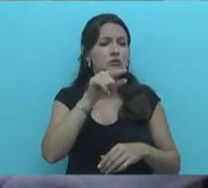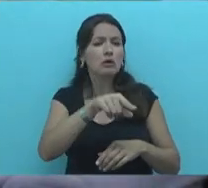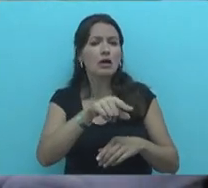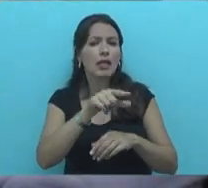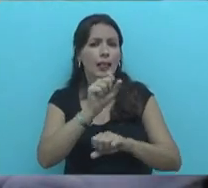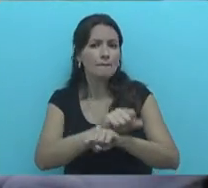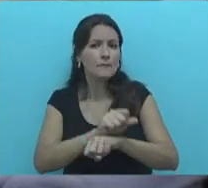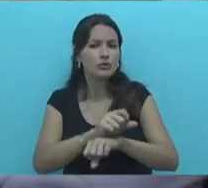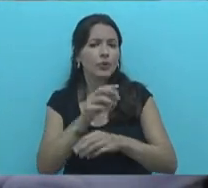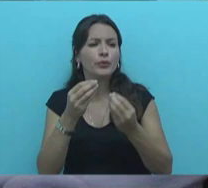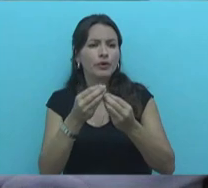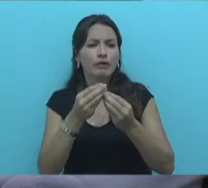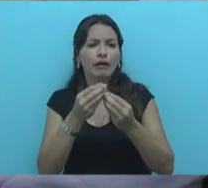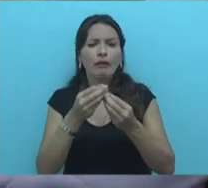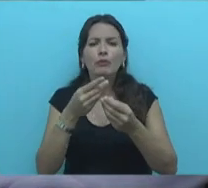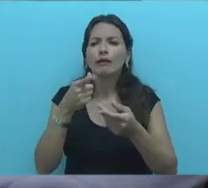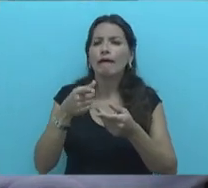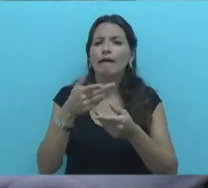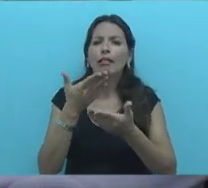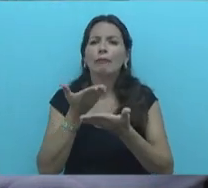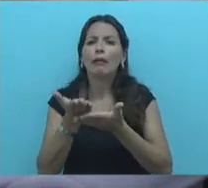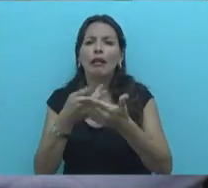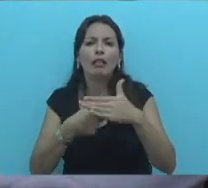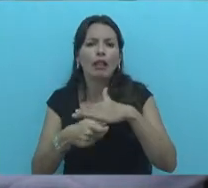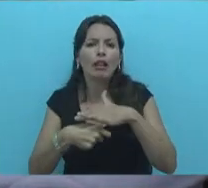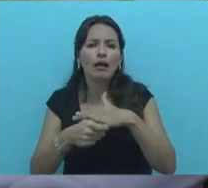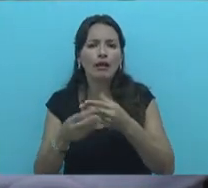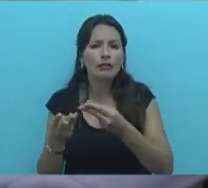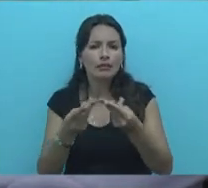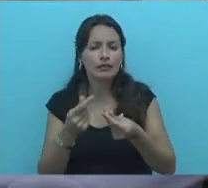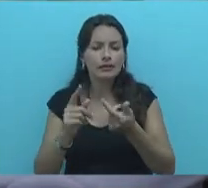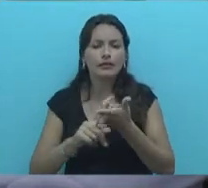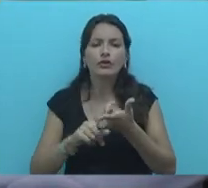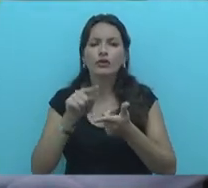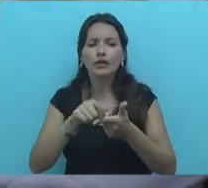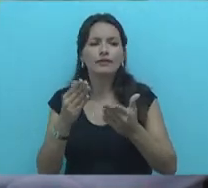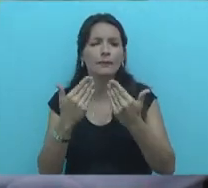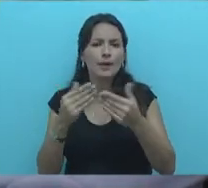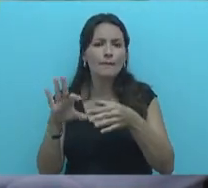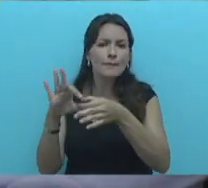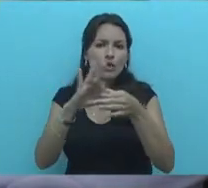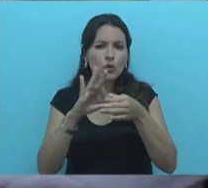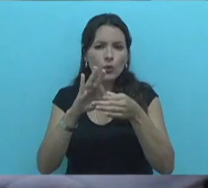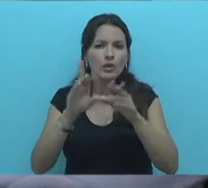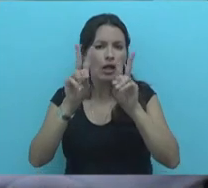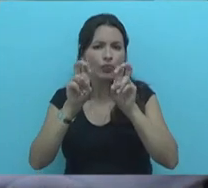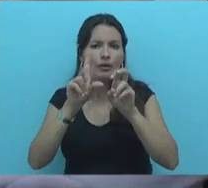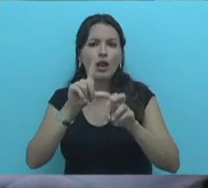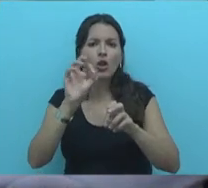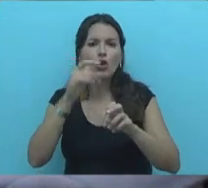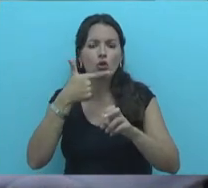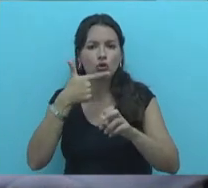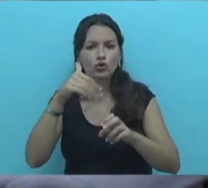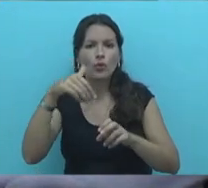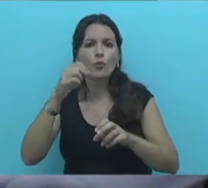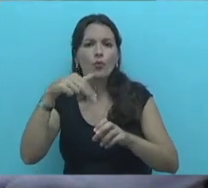con la causa de los monos y con la serie de atentados perpetrados contra los funcionarios del Poder Judicial